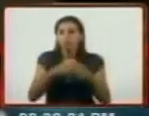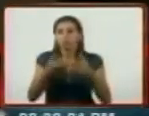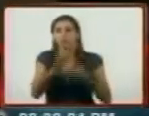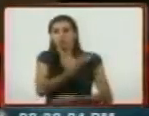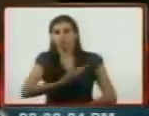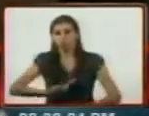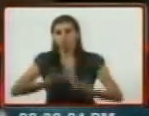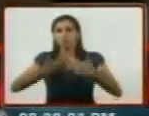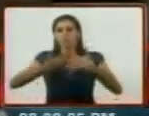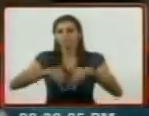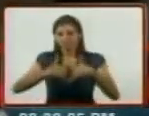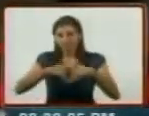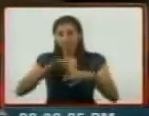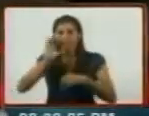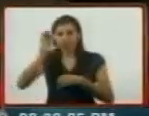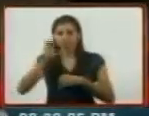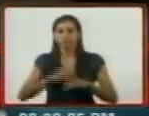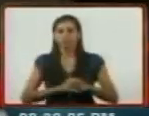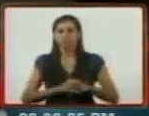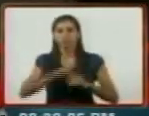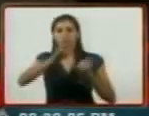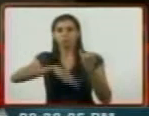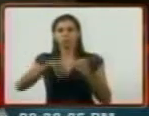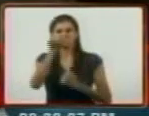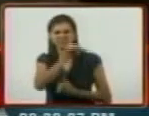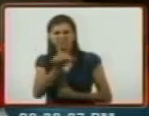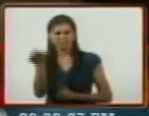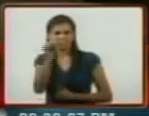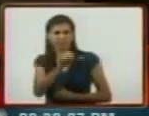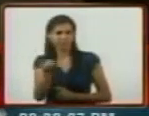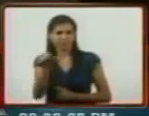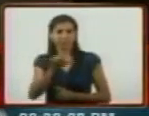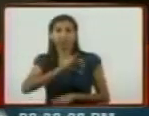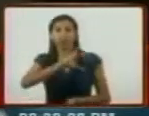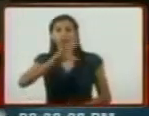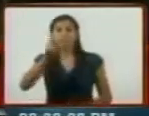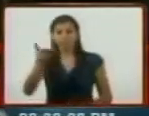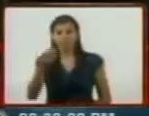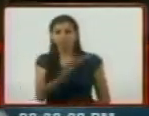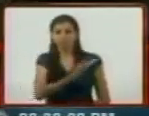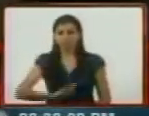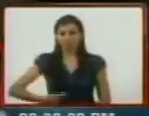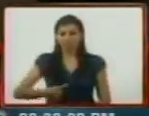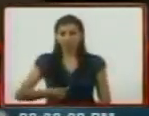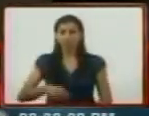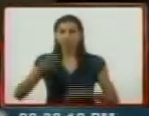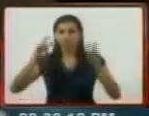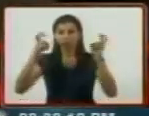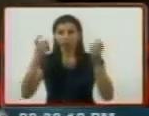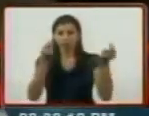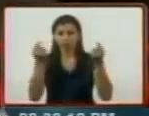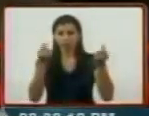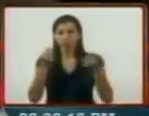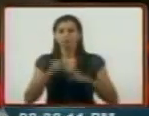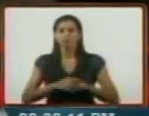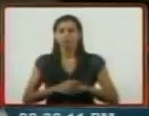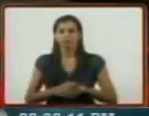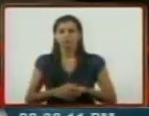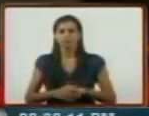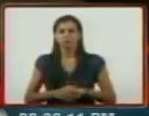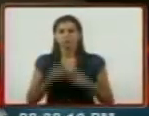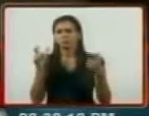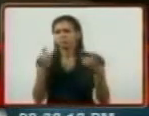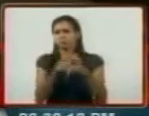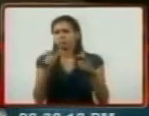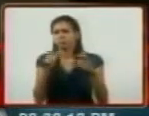país, en las últimas semanas el vicepresidente del área económica, Nelson Merente, se ha reunido con